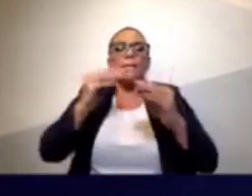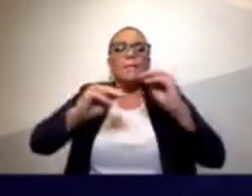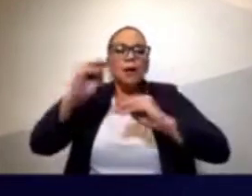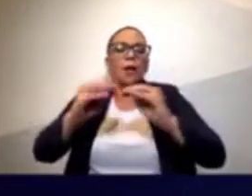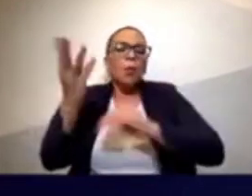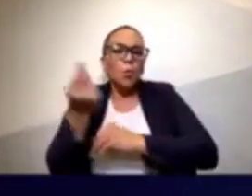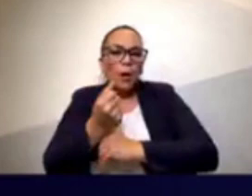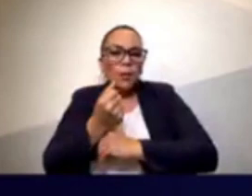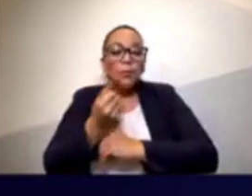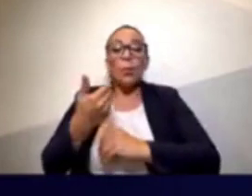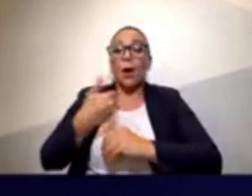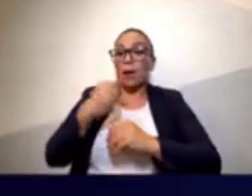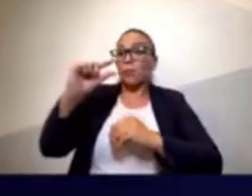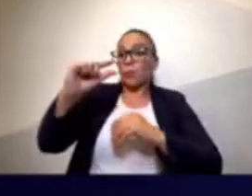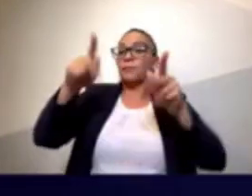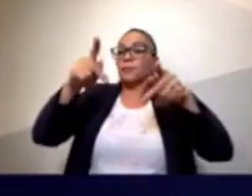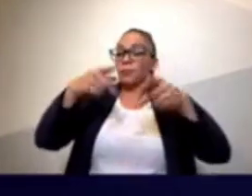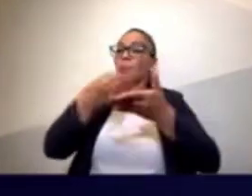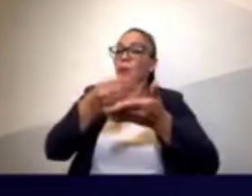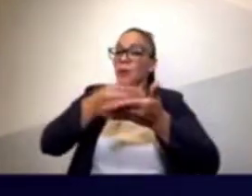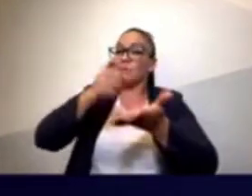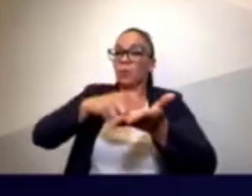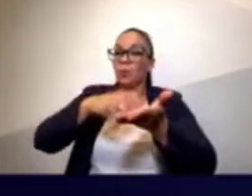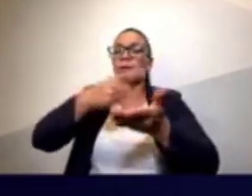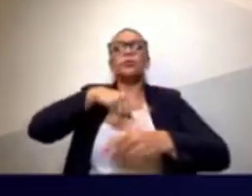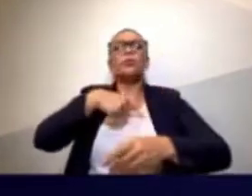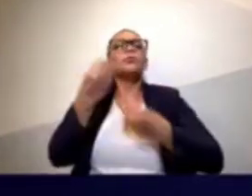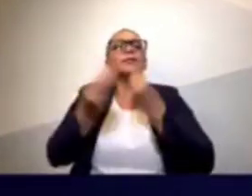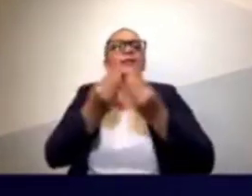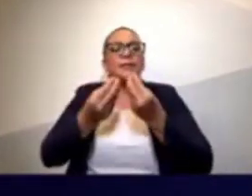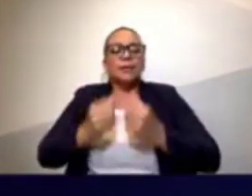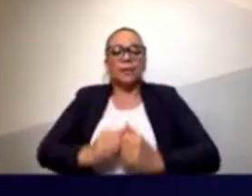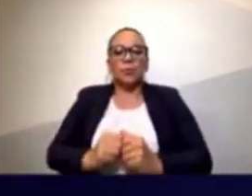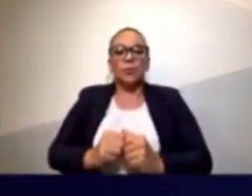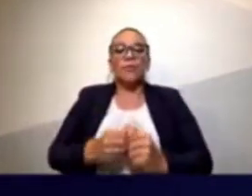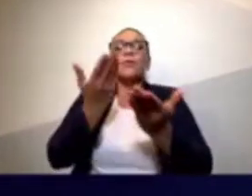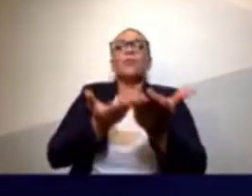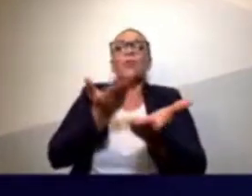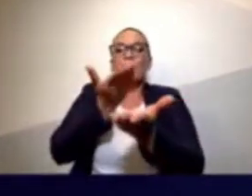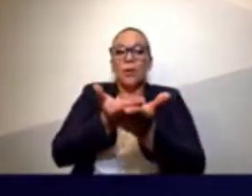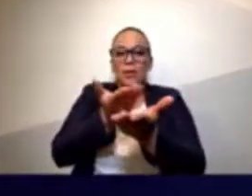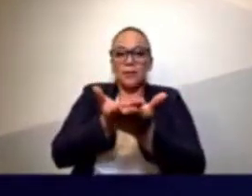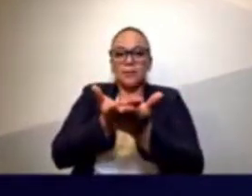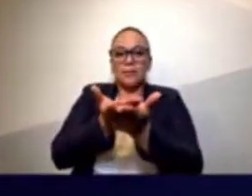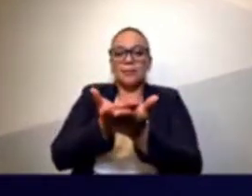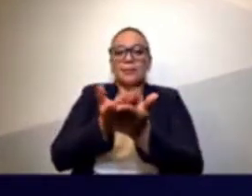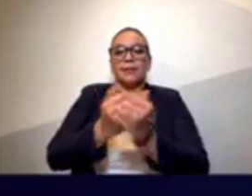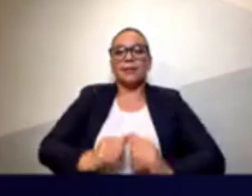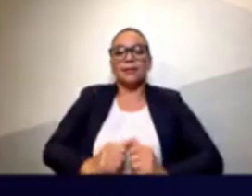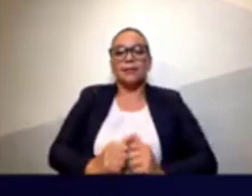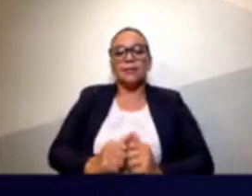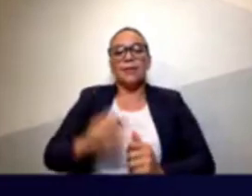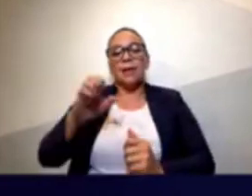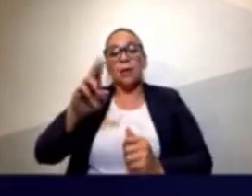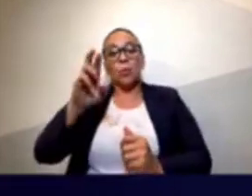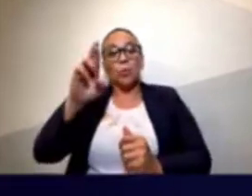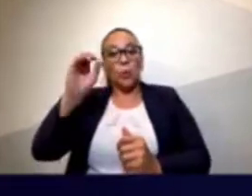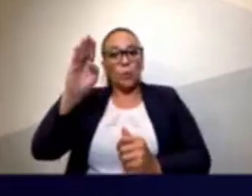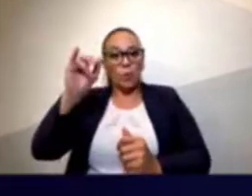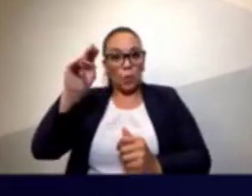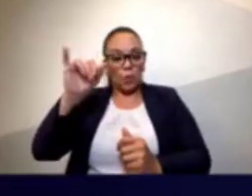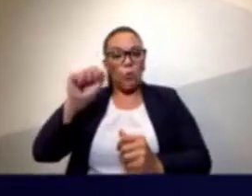pocos compradores de deuda. ¿Qué hicimos? En la propuesta de eurobonos